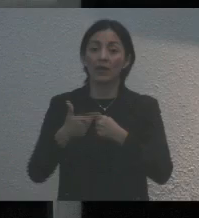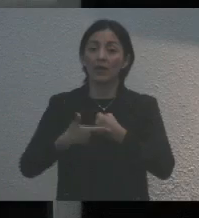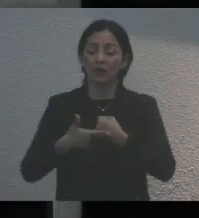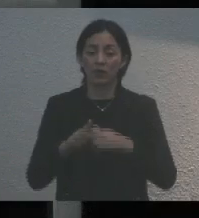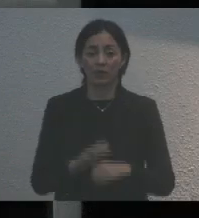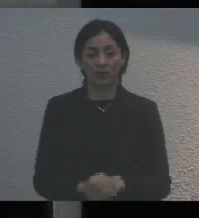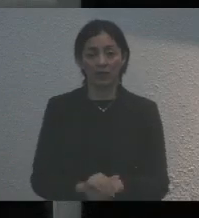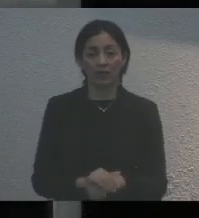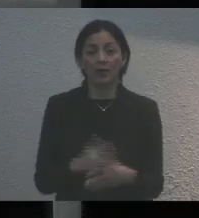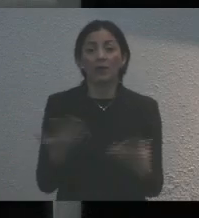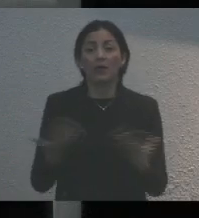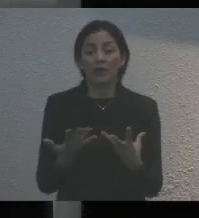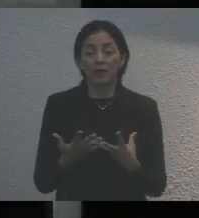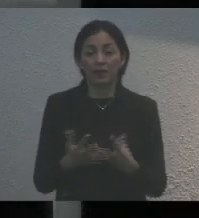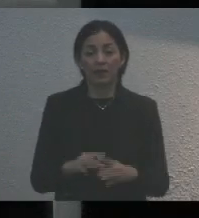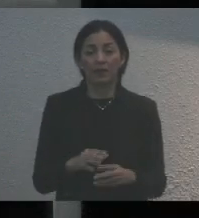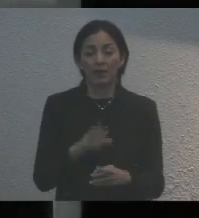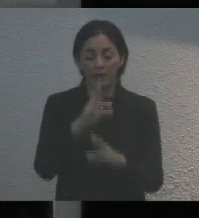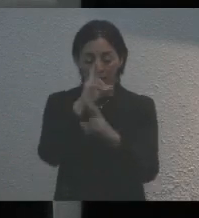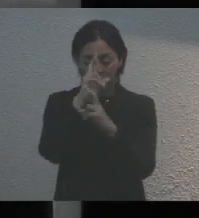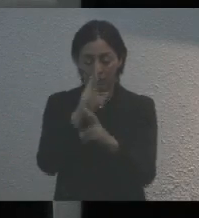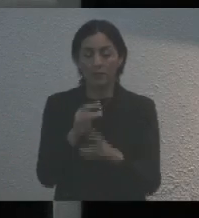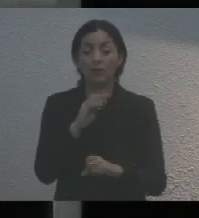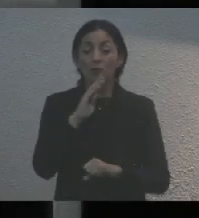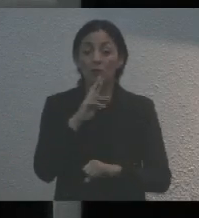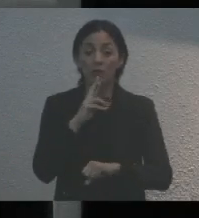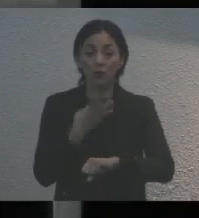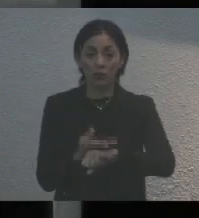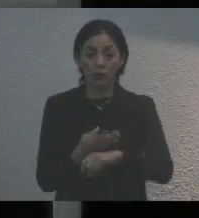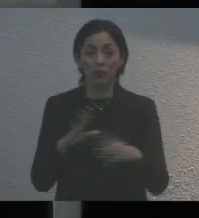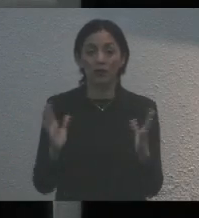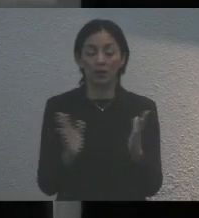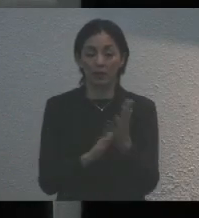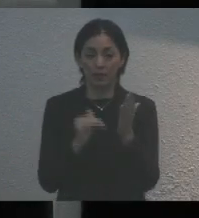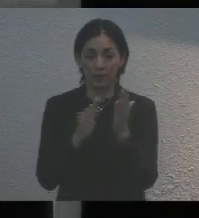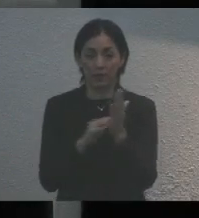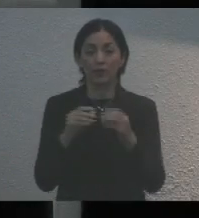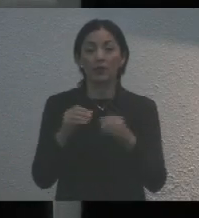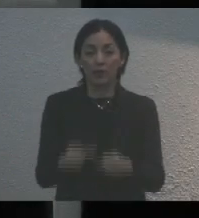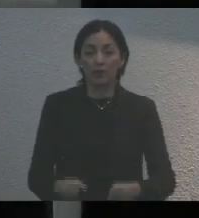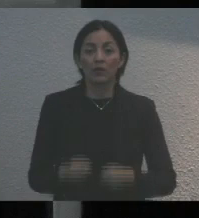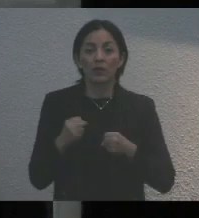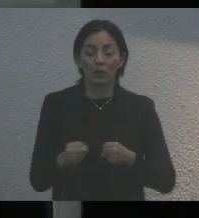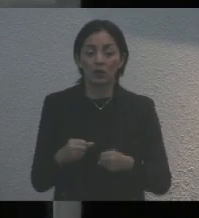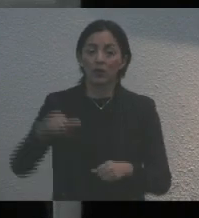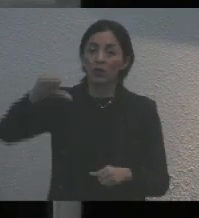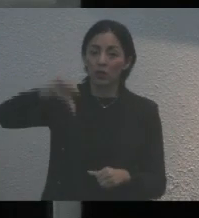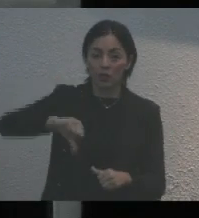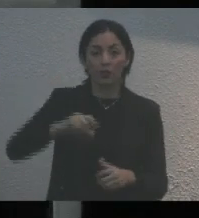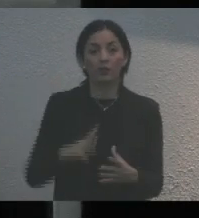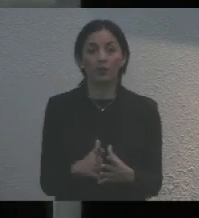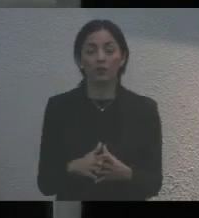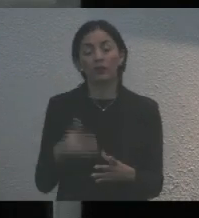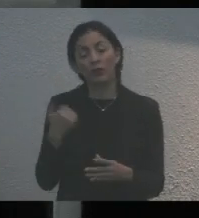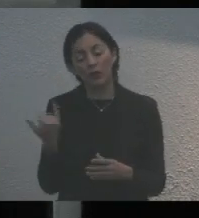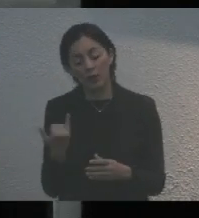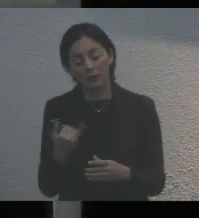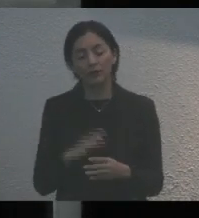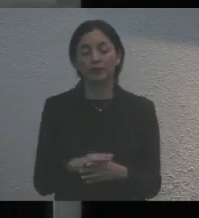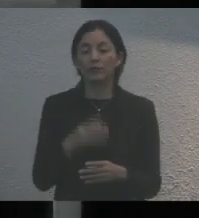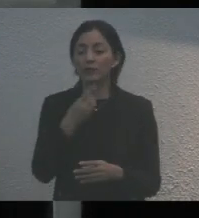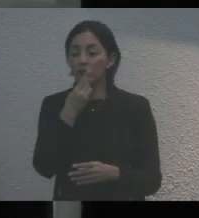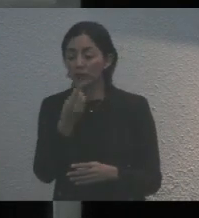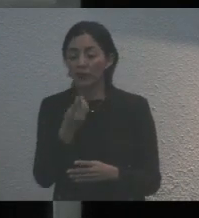sobre todo haciéndolos corresponsables en la construcción de la seguridad. Y hoy también quiero aprovechar